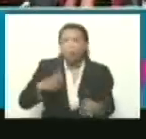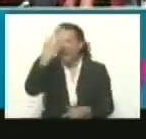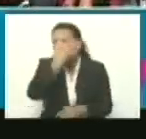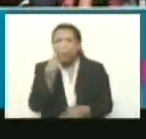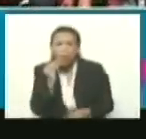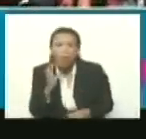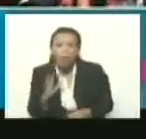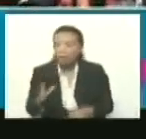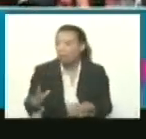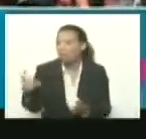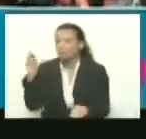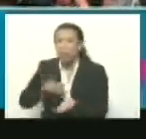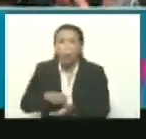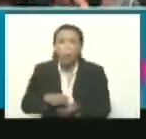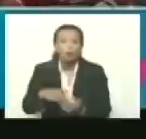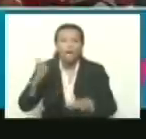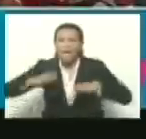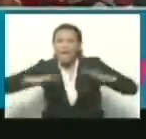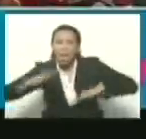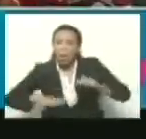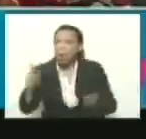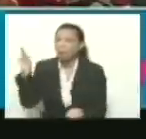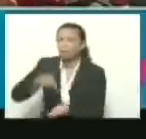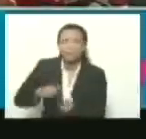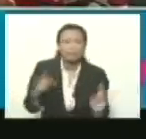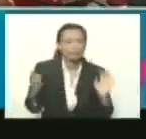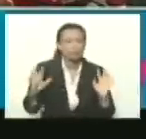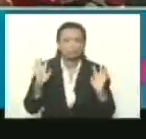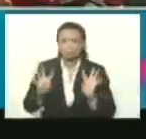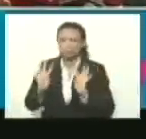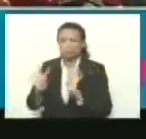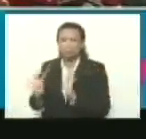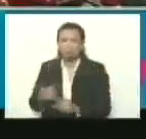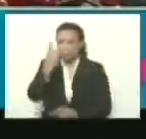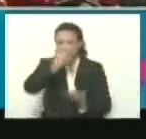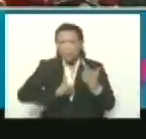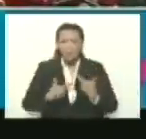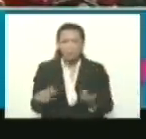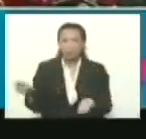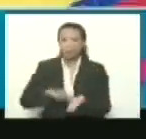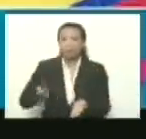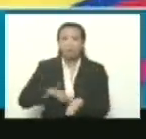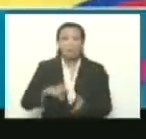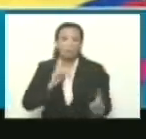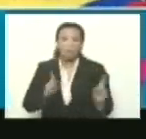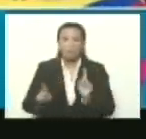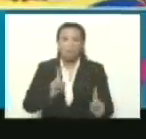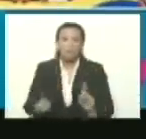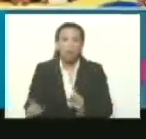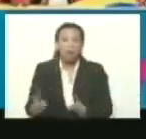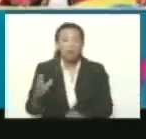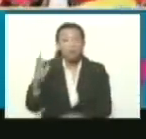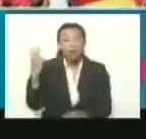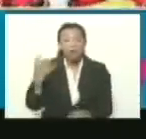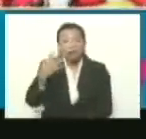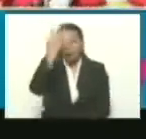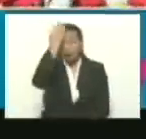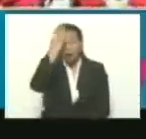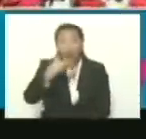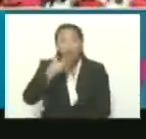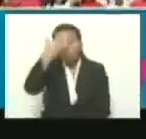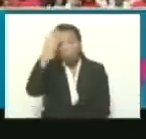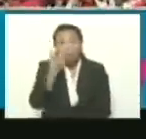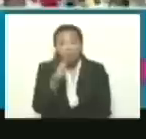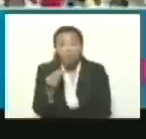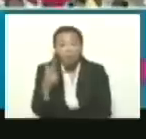ahí está Galíndez. En Higuerote, ahí está Galíndez. Se multiplica. Y también invitamos de Los Teques, atención vecinos de